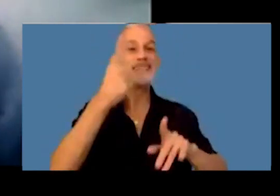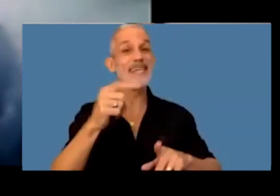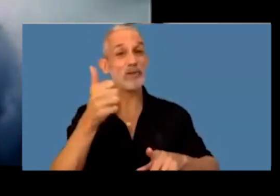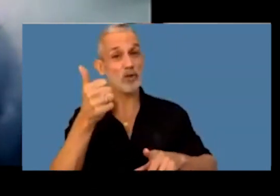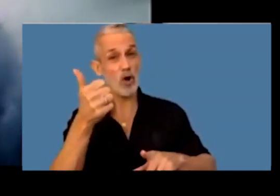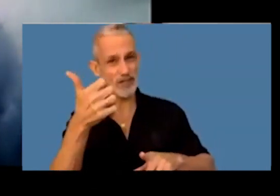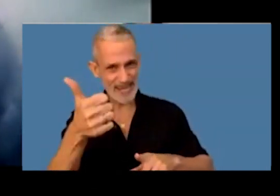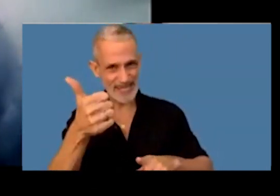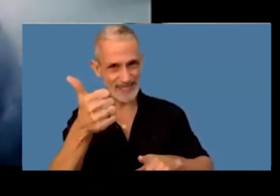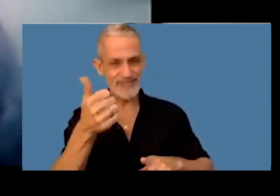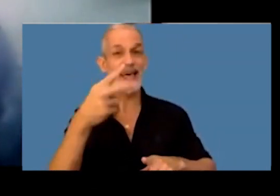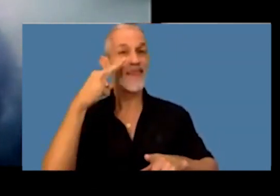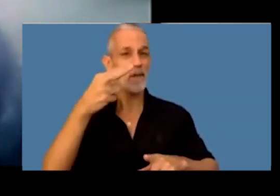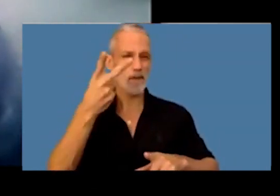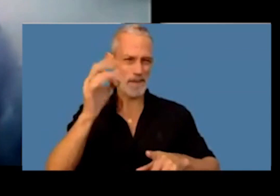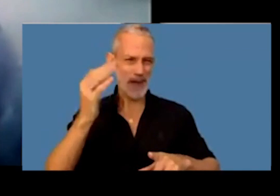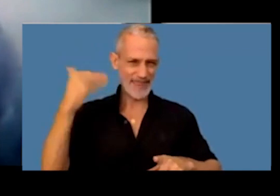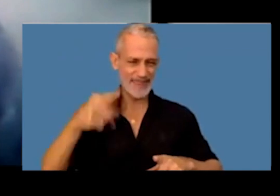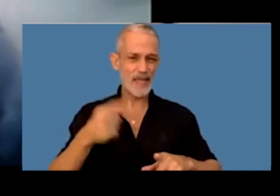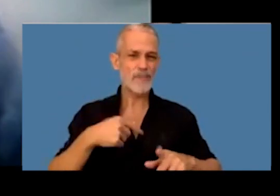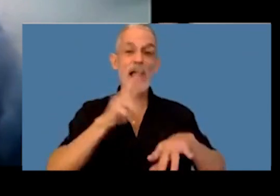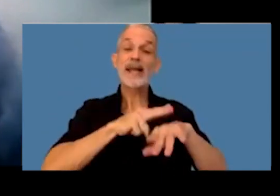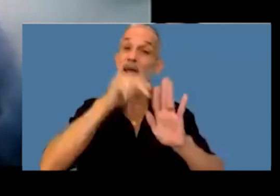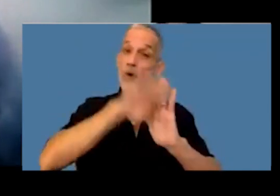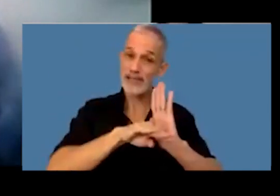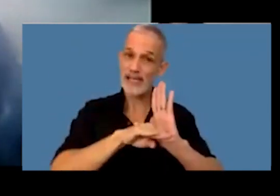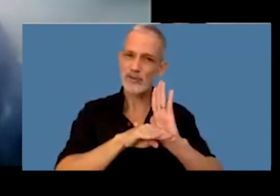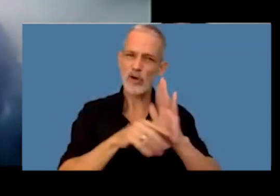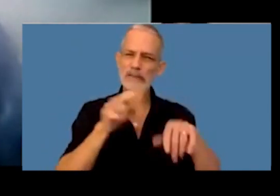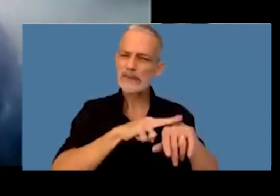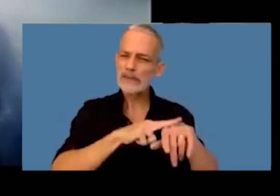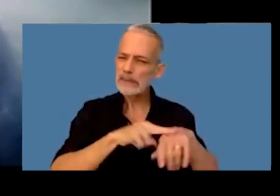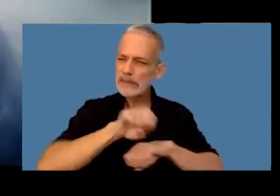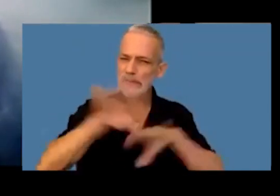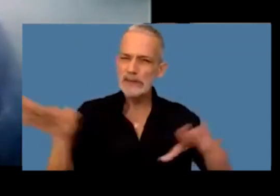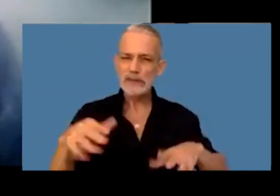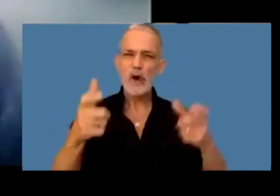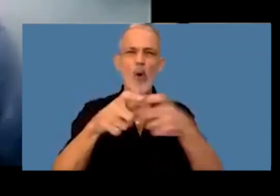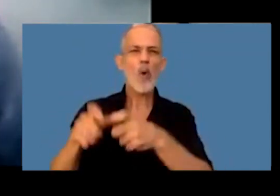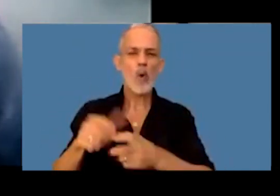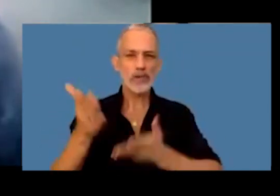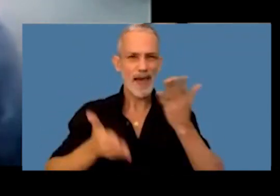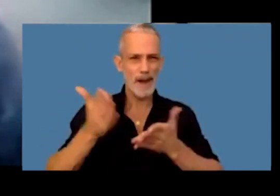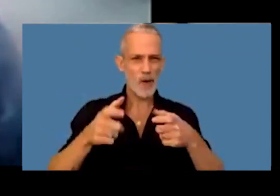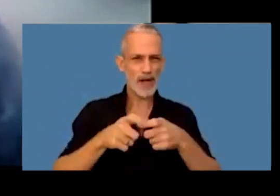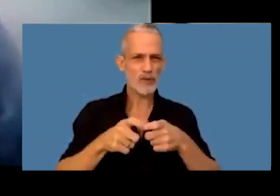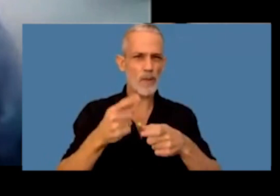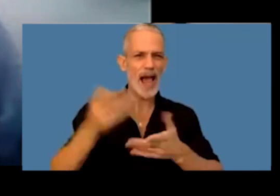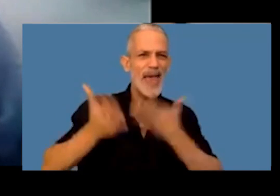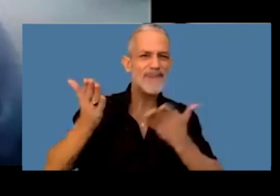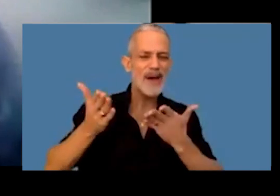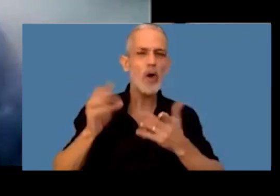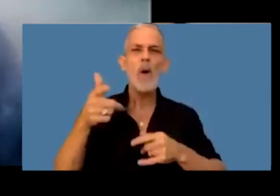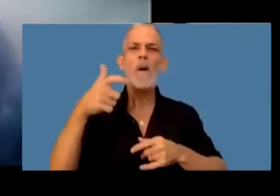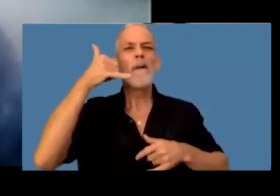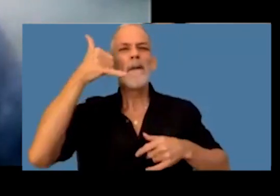106-2020, hicimos recomendaciones a todas las juntas evaluadoras del país para poder evaluar a la persona a través de videollamada o a